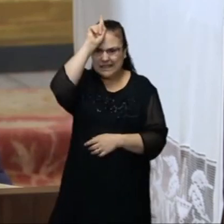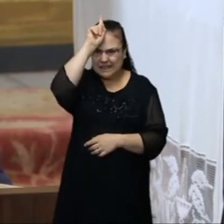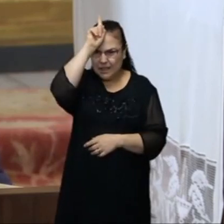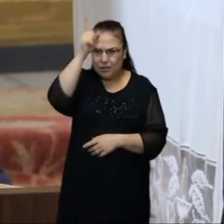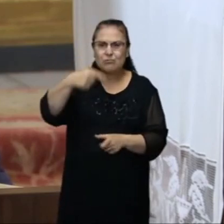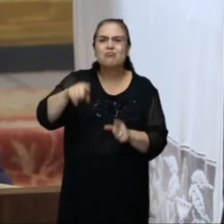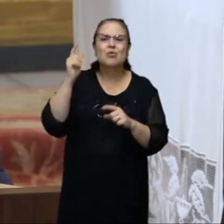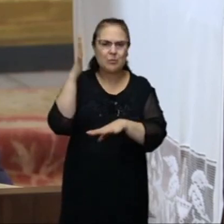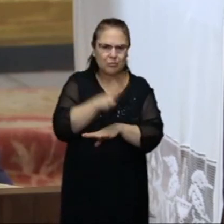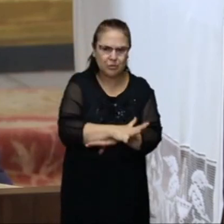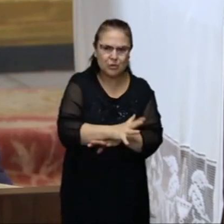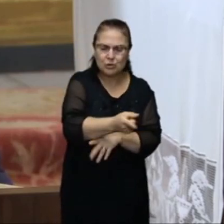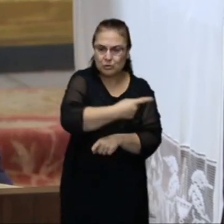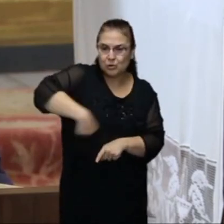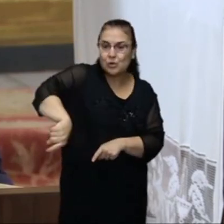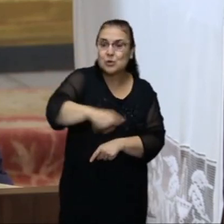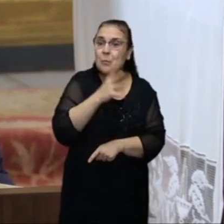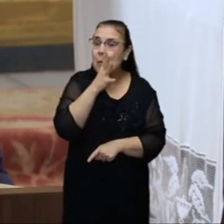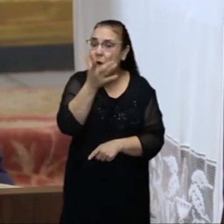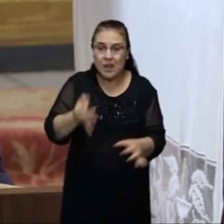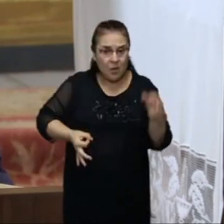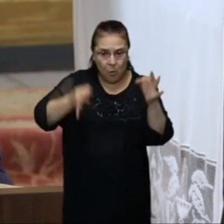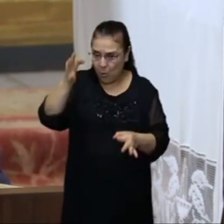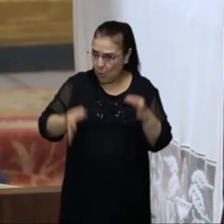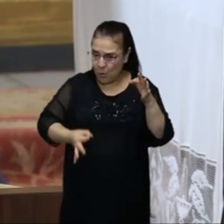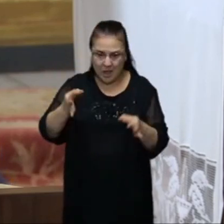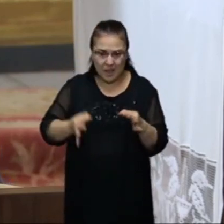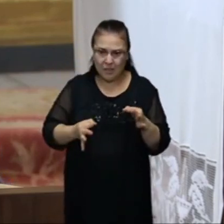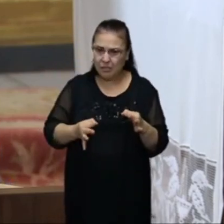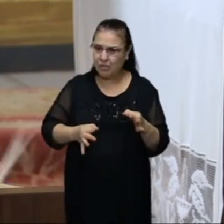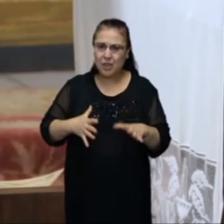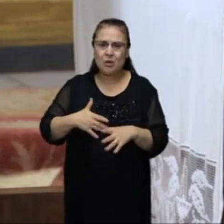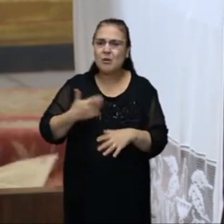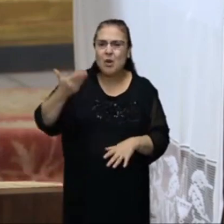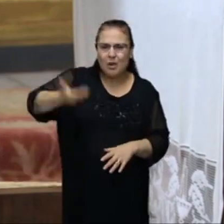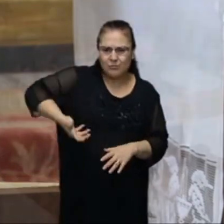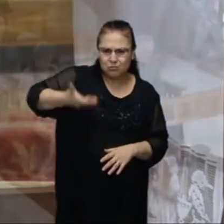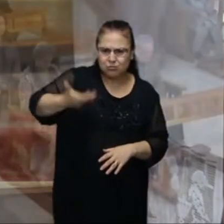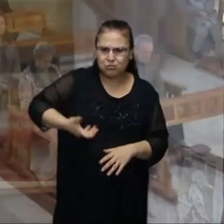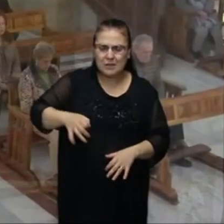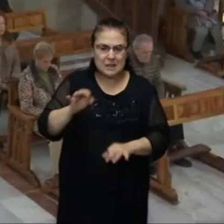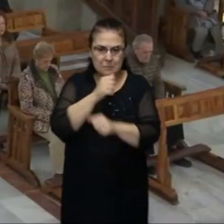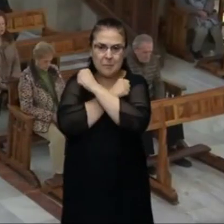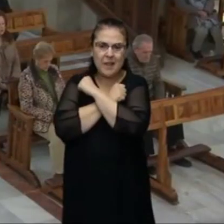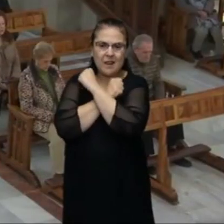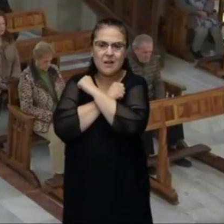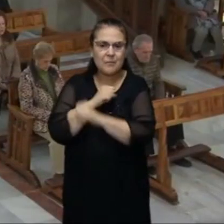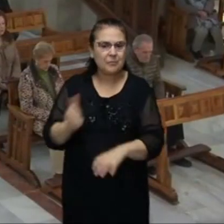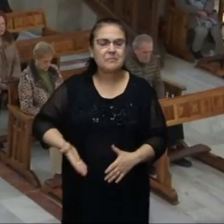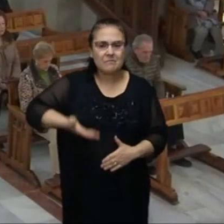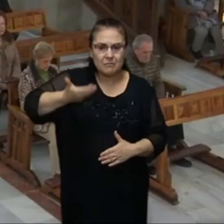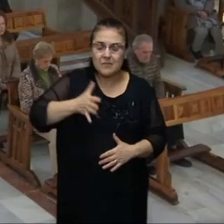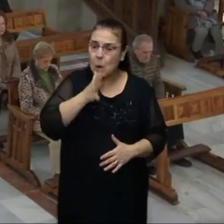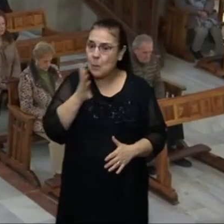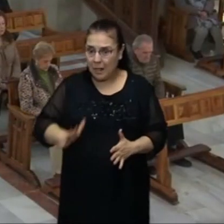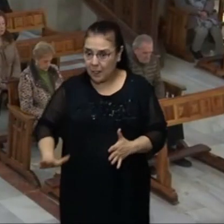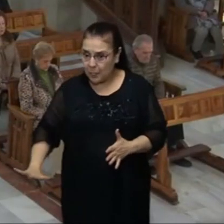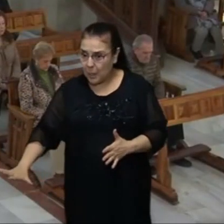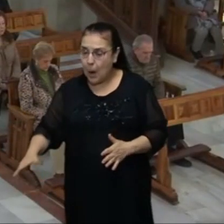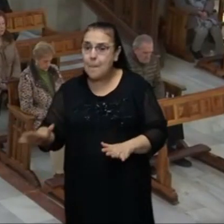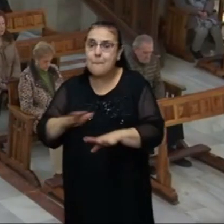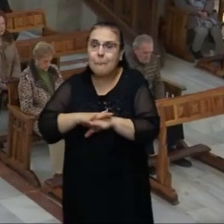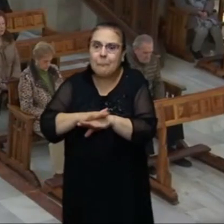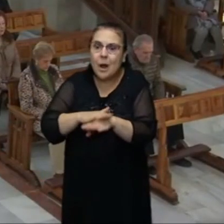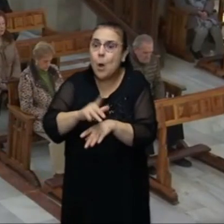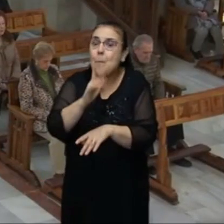sobre vosotros, porque un juicio implacable espera a los grandes. A los más pequeños se les perdona